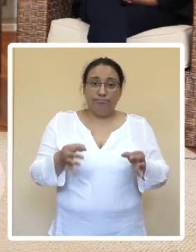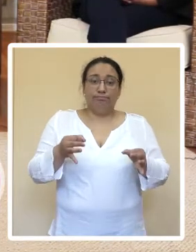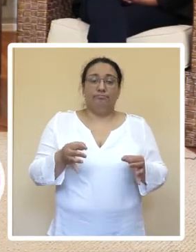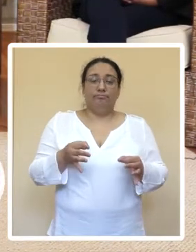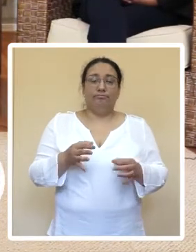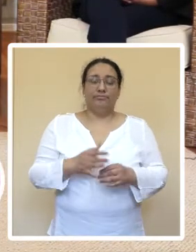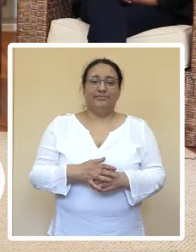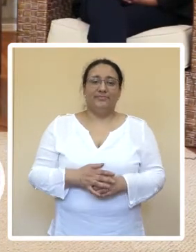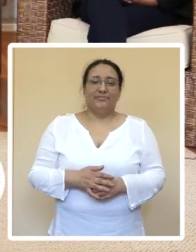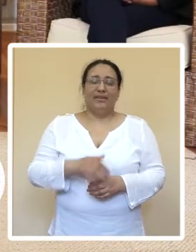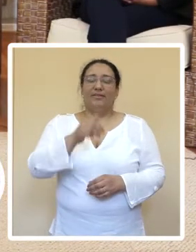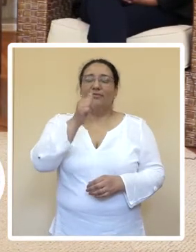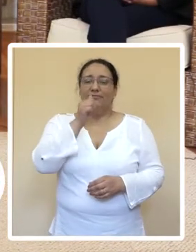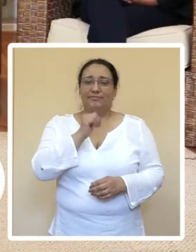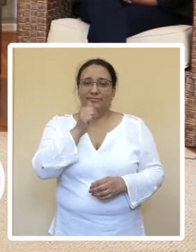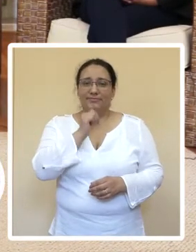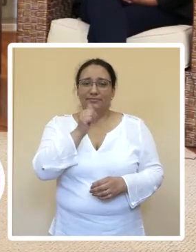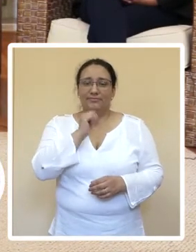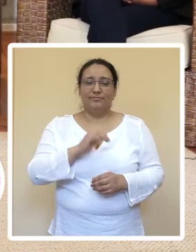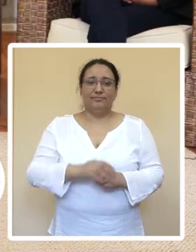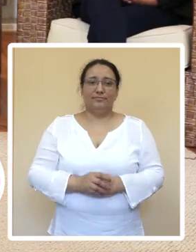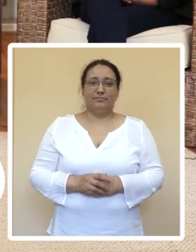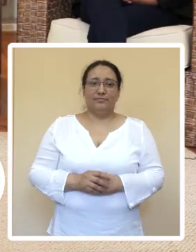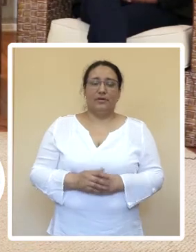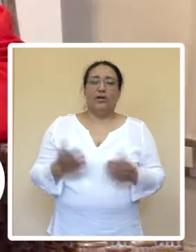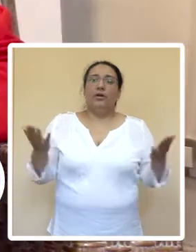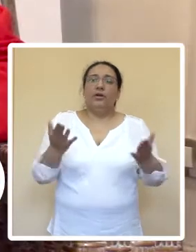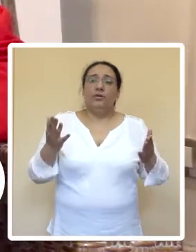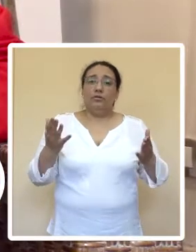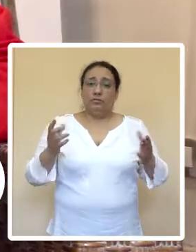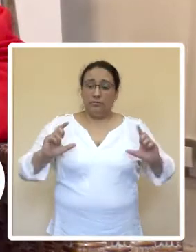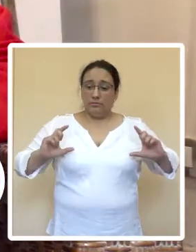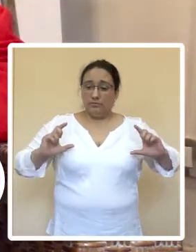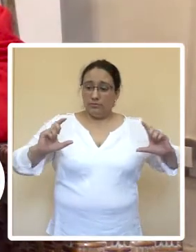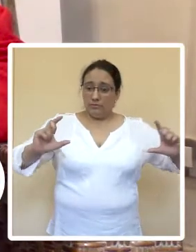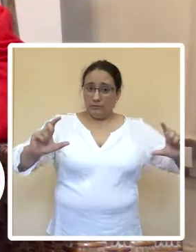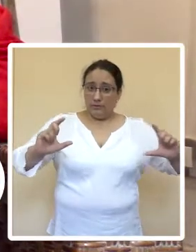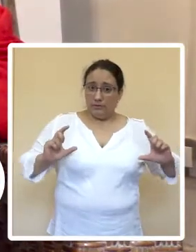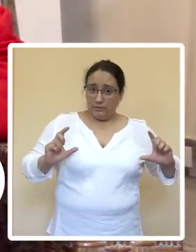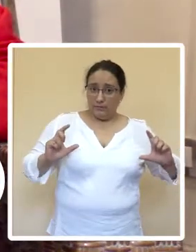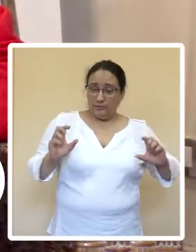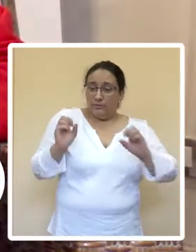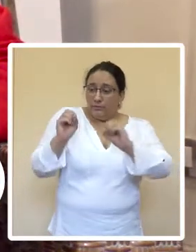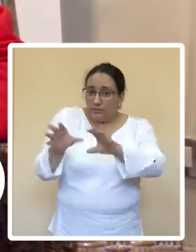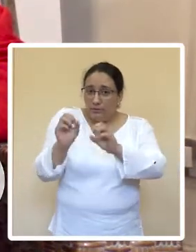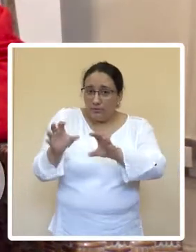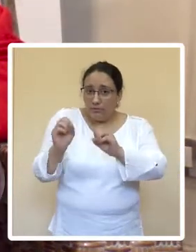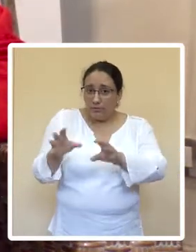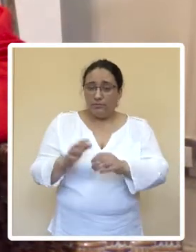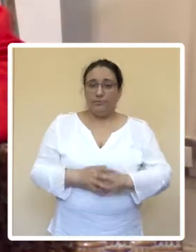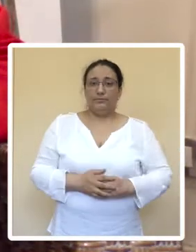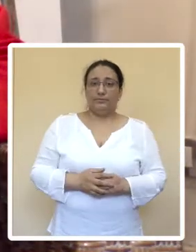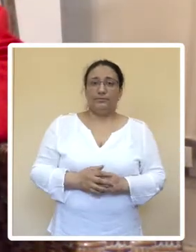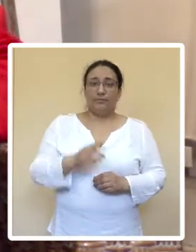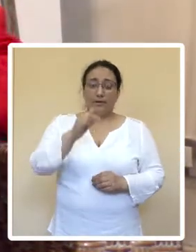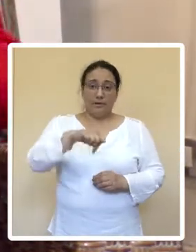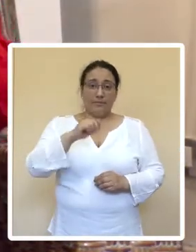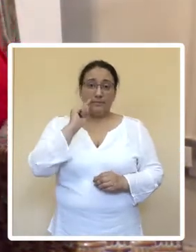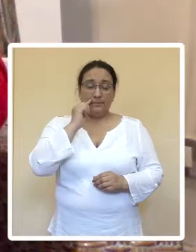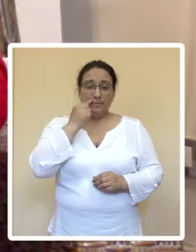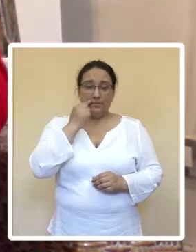Hoy en día, sin duda, estamos en debe respecto a cómo certificamos las distintas calificaciones. Sí.